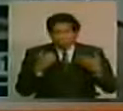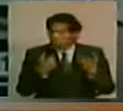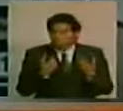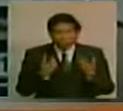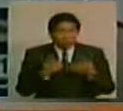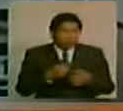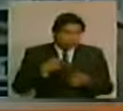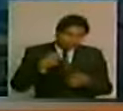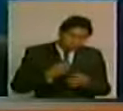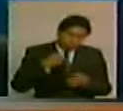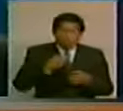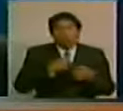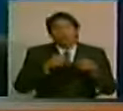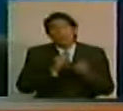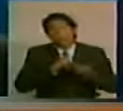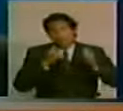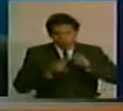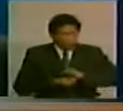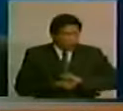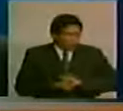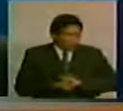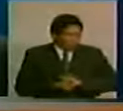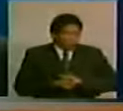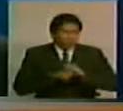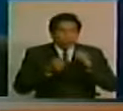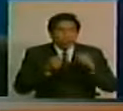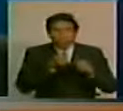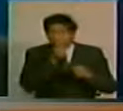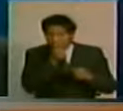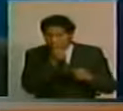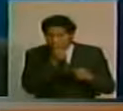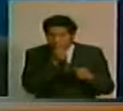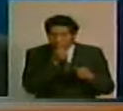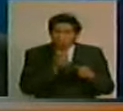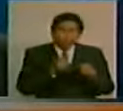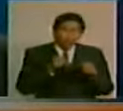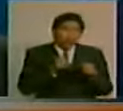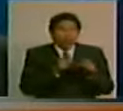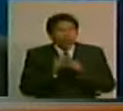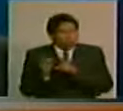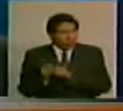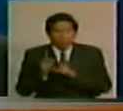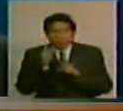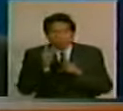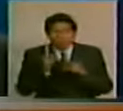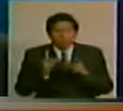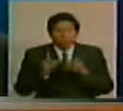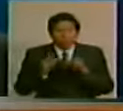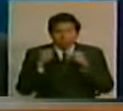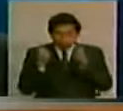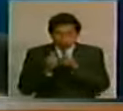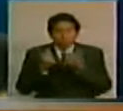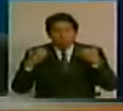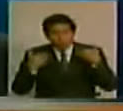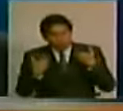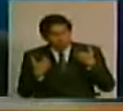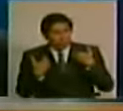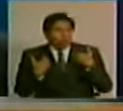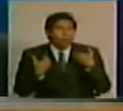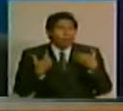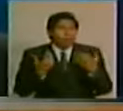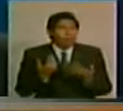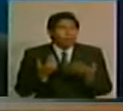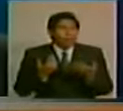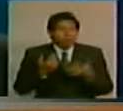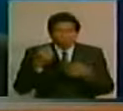con aportes. Estamos cambiando de entidades privadas con fines de lucro a entidades, a una entidad que tiene una